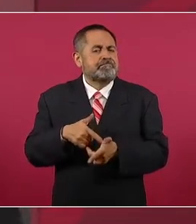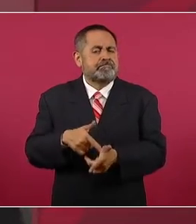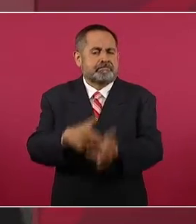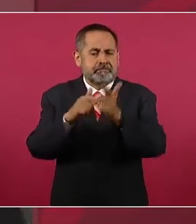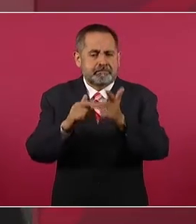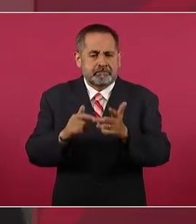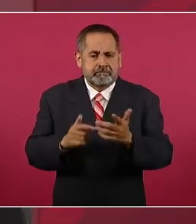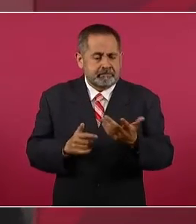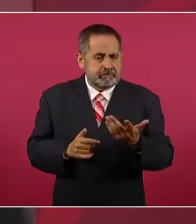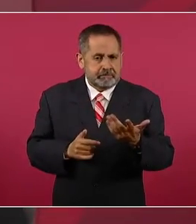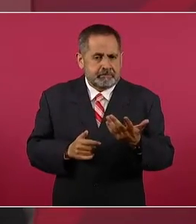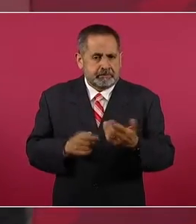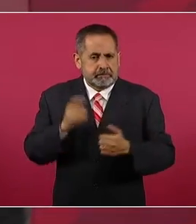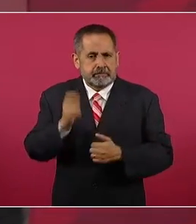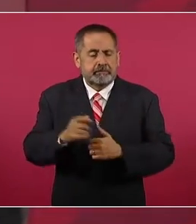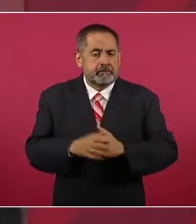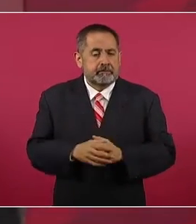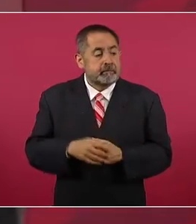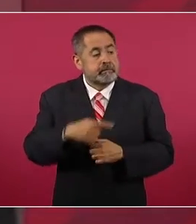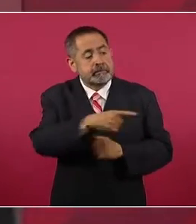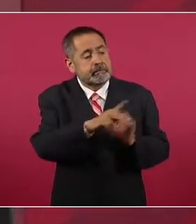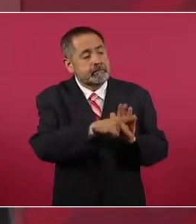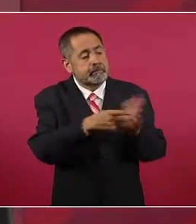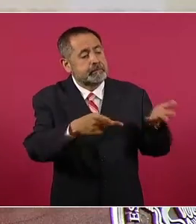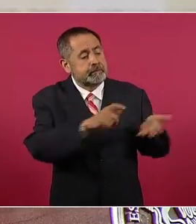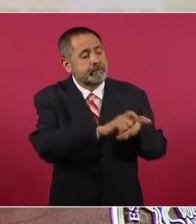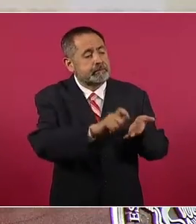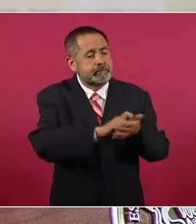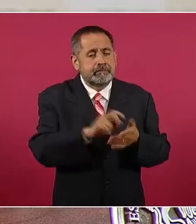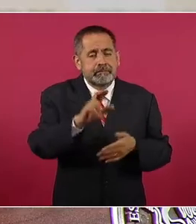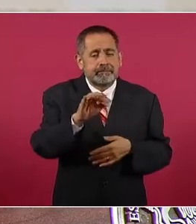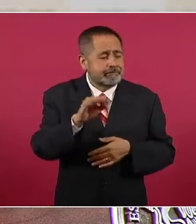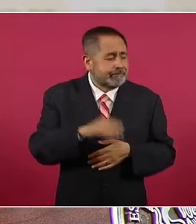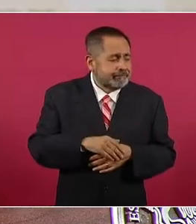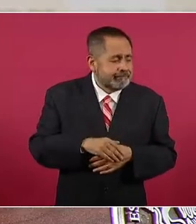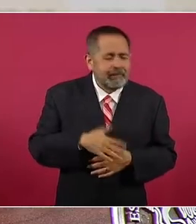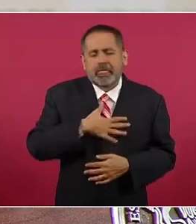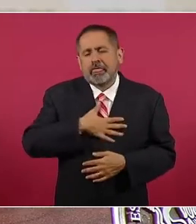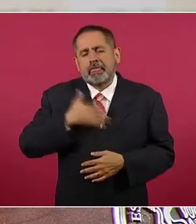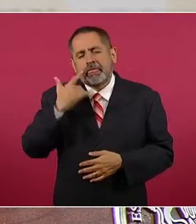¿Sobre qué dice el Reforma? Pues nada más para